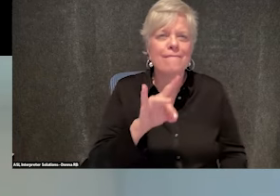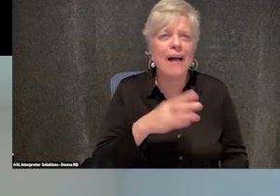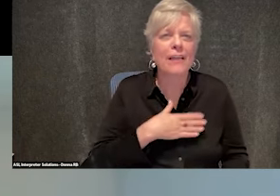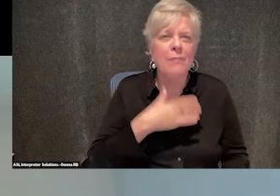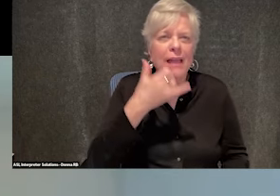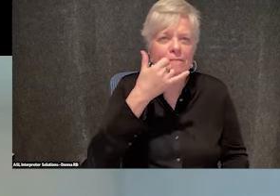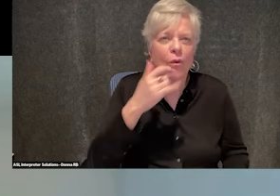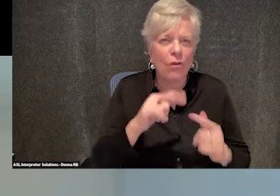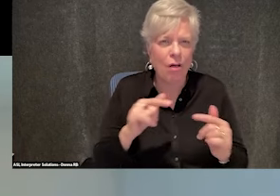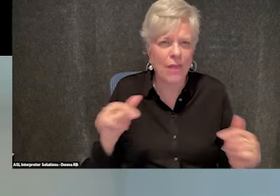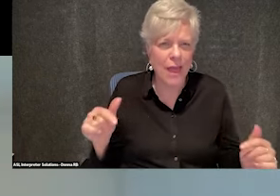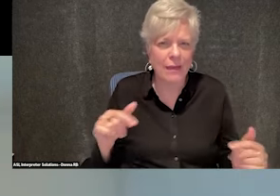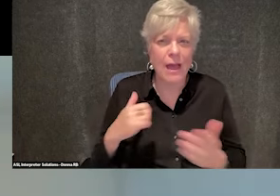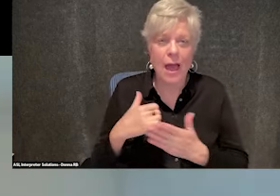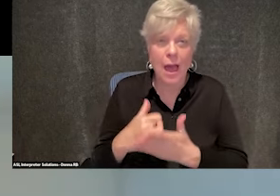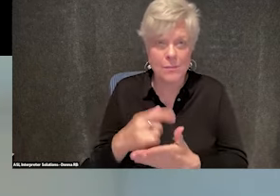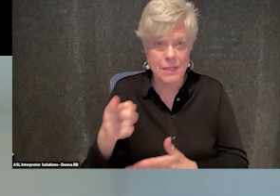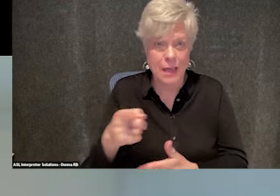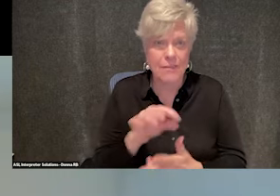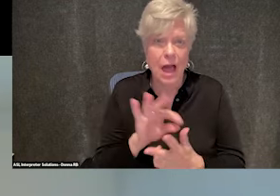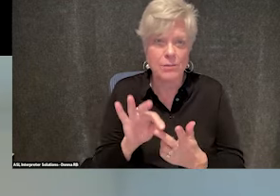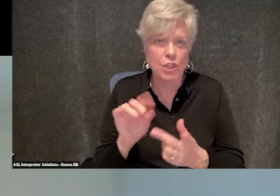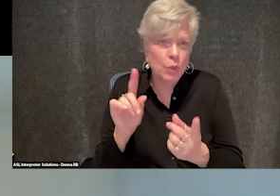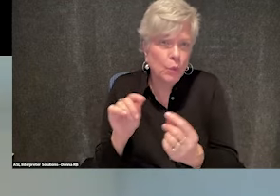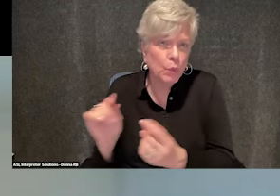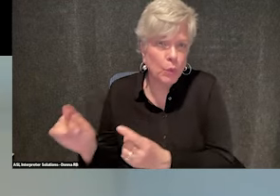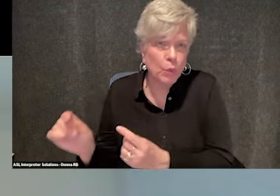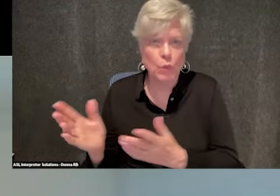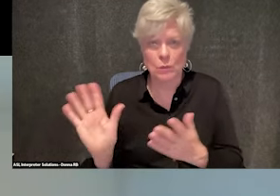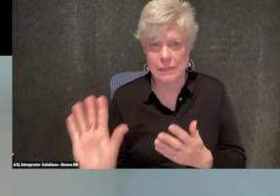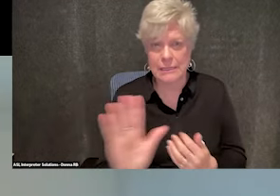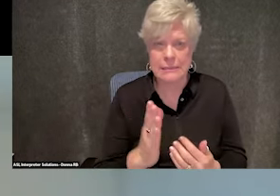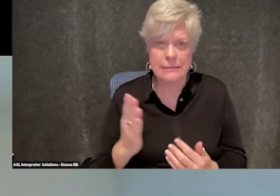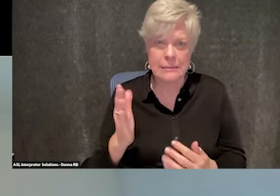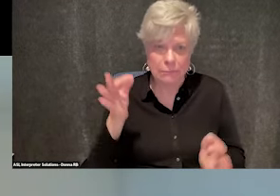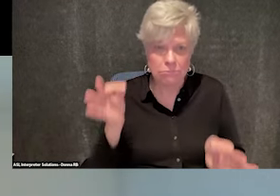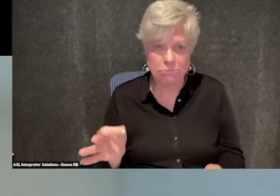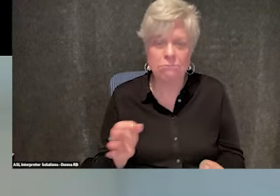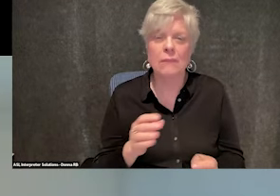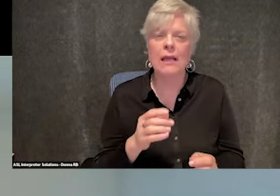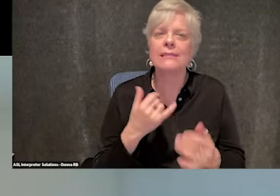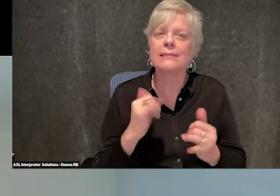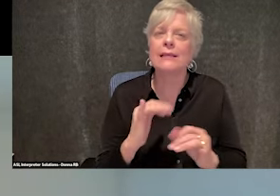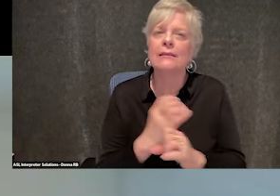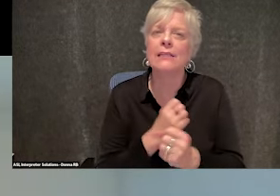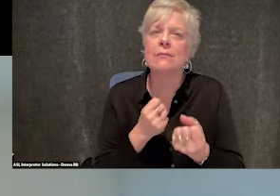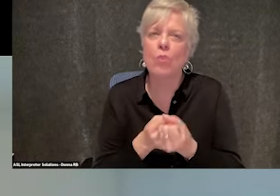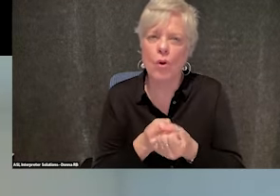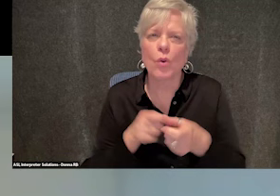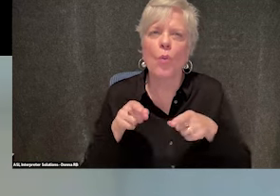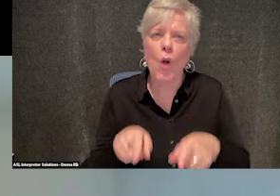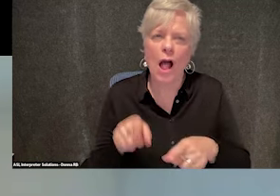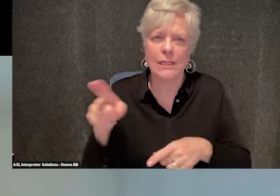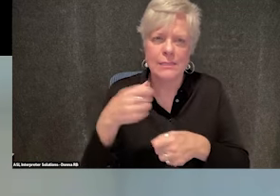¿Vistes? ¿Ustedes, cuál es el mejor sitio para encontrar información sobre